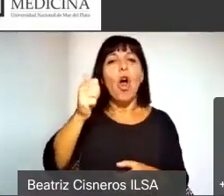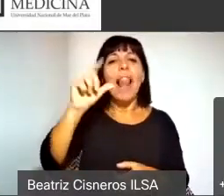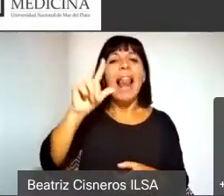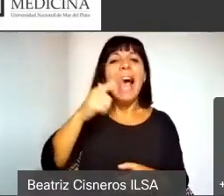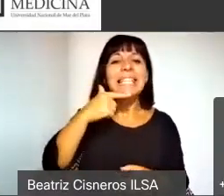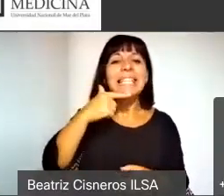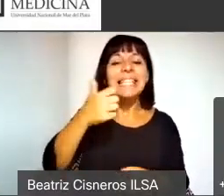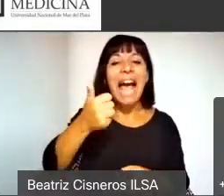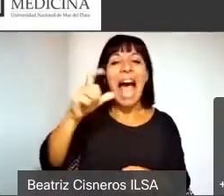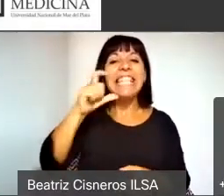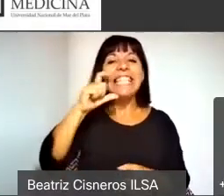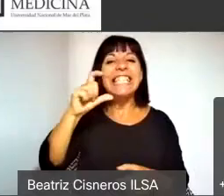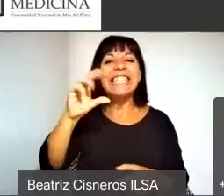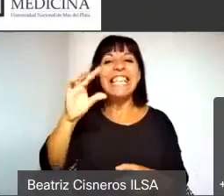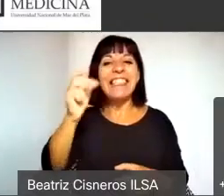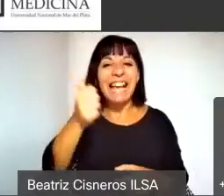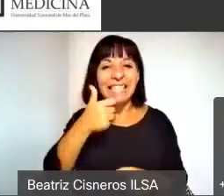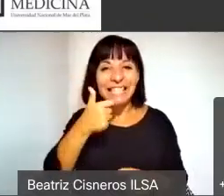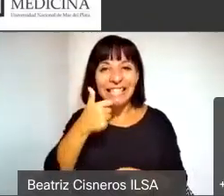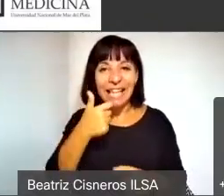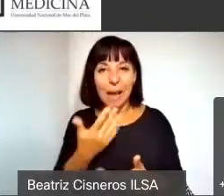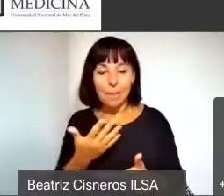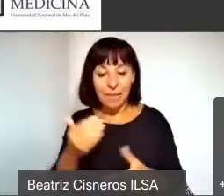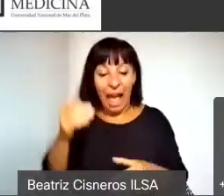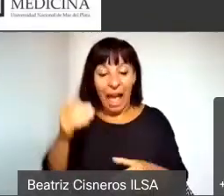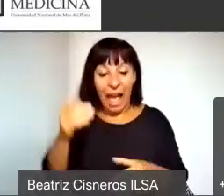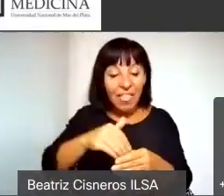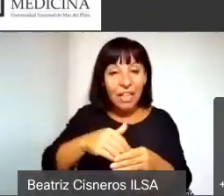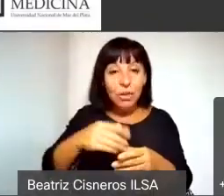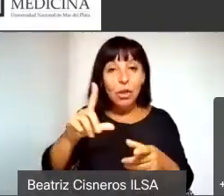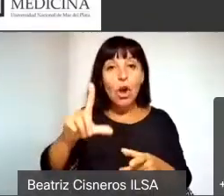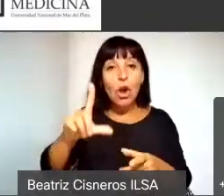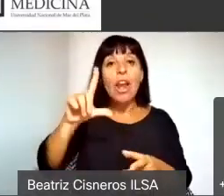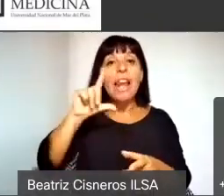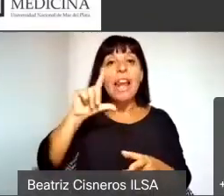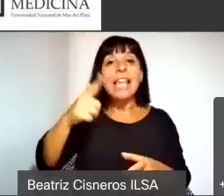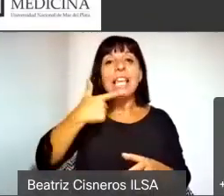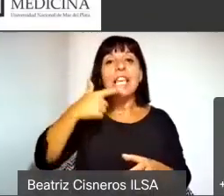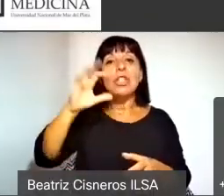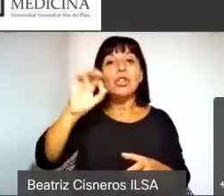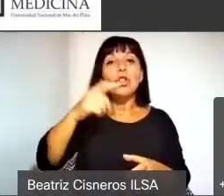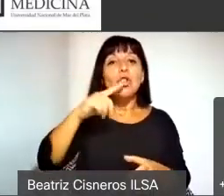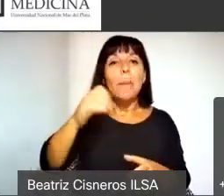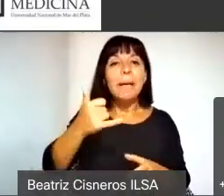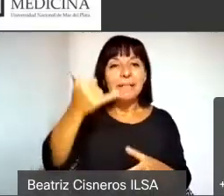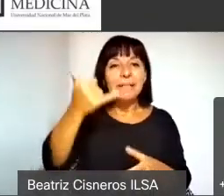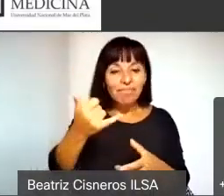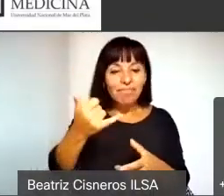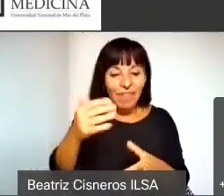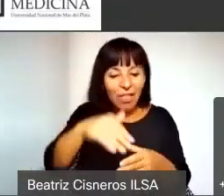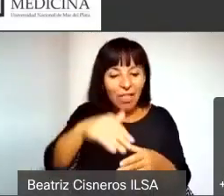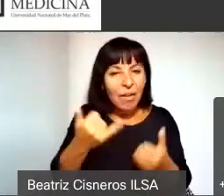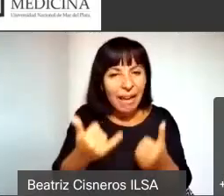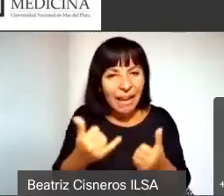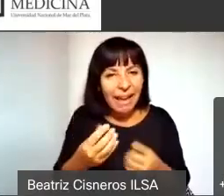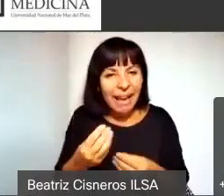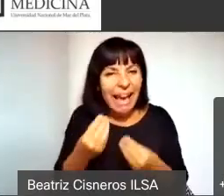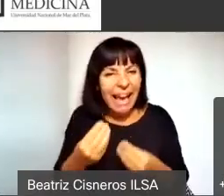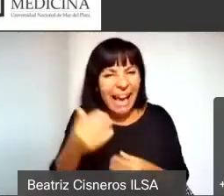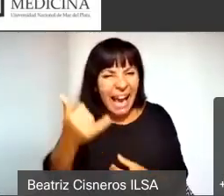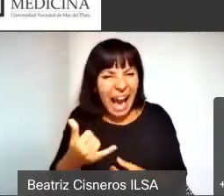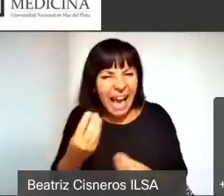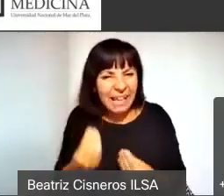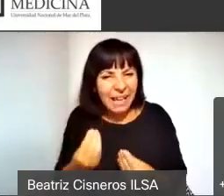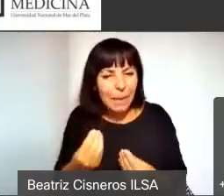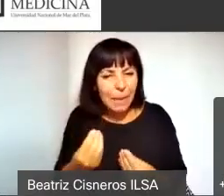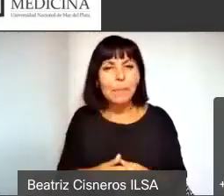¿Cómo se conforman los lisosomas? Bueno, tenemos que hablar un poco de la vesícula y un poco de las enzimas que están en su interior, porque